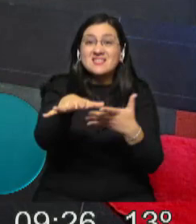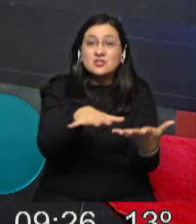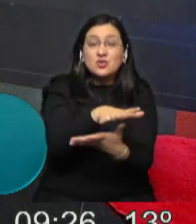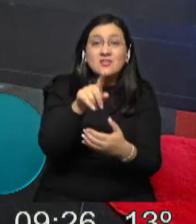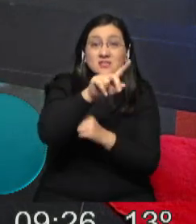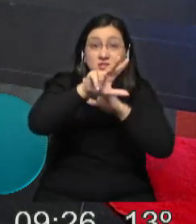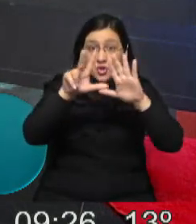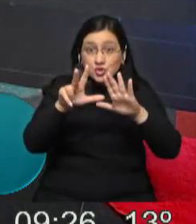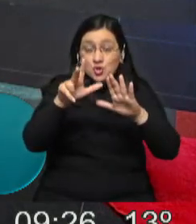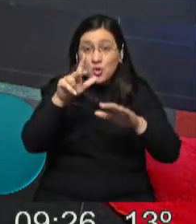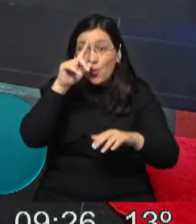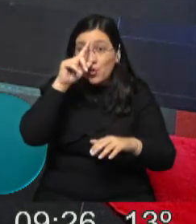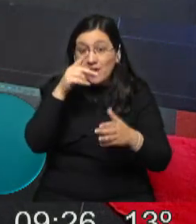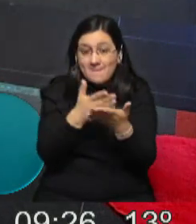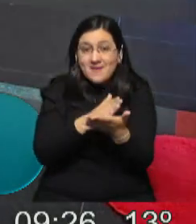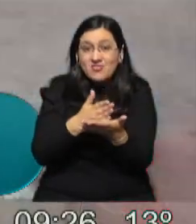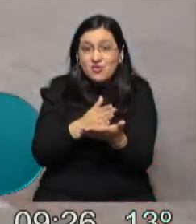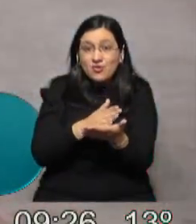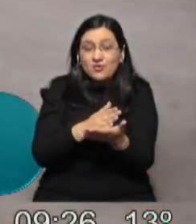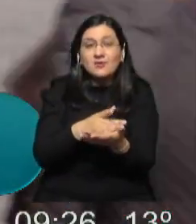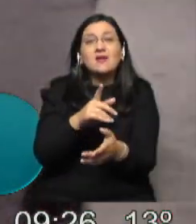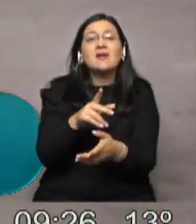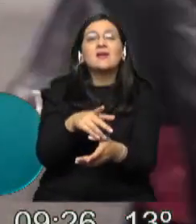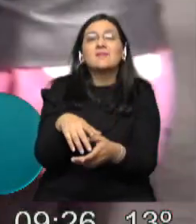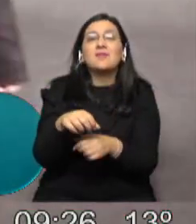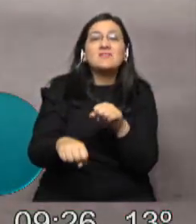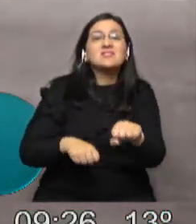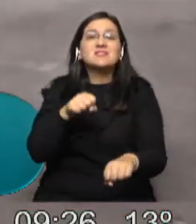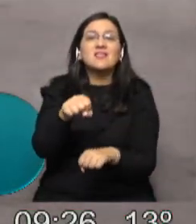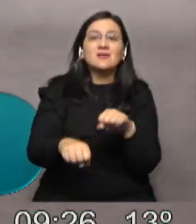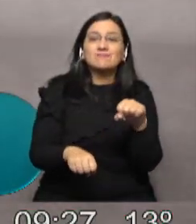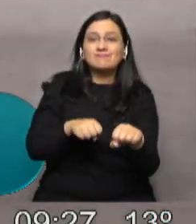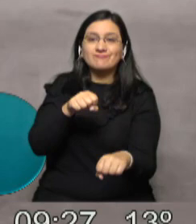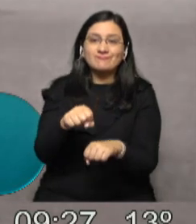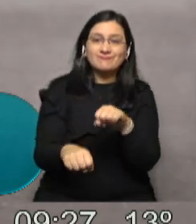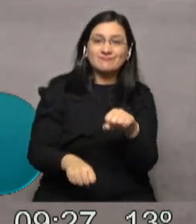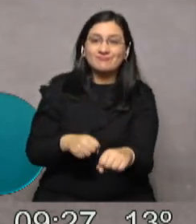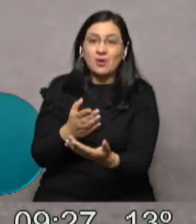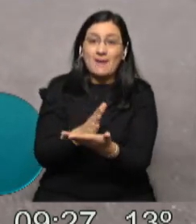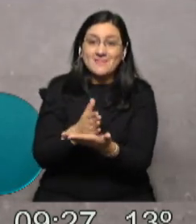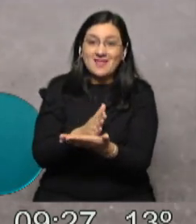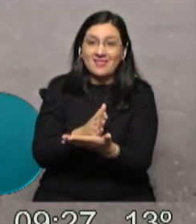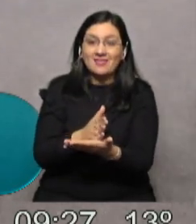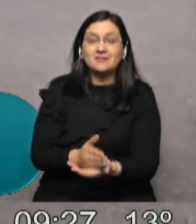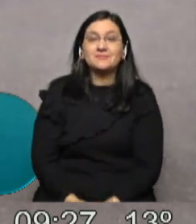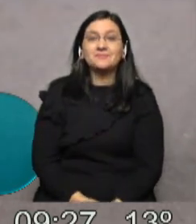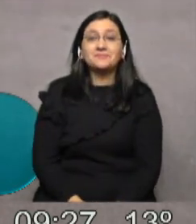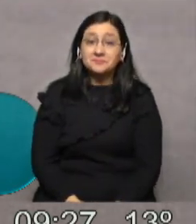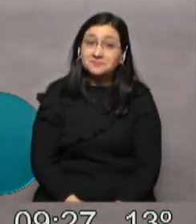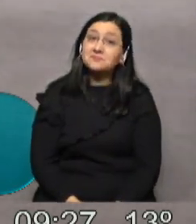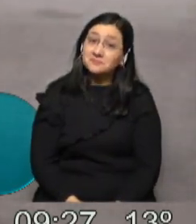18 de julio en el medio. La peatonal, la bicicleta. La ciclovía en el medio, digamos. Sí. La ciclovía. Claro, mirá